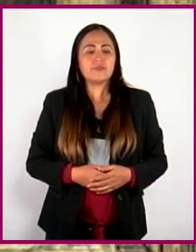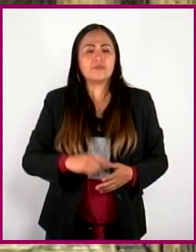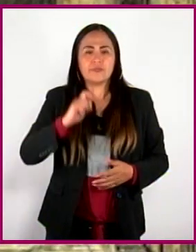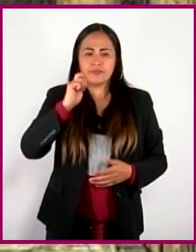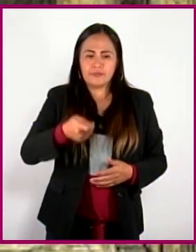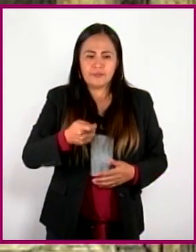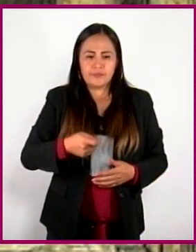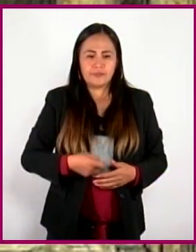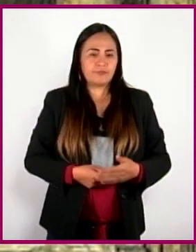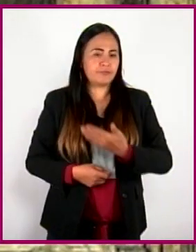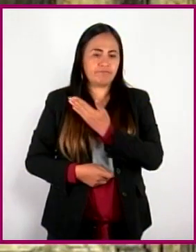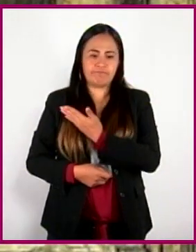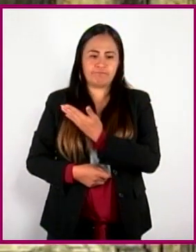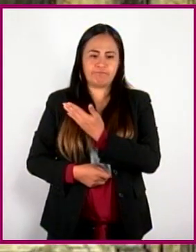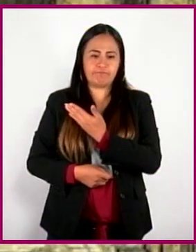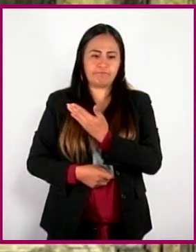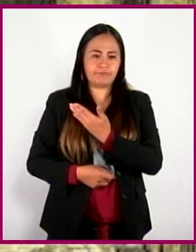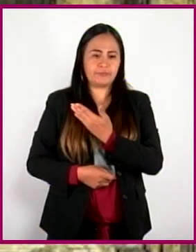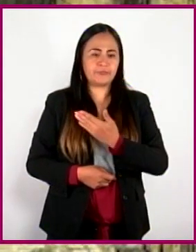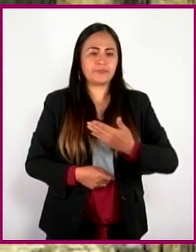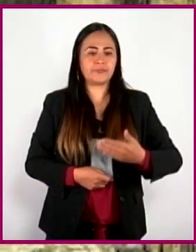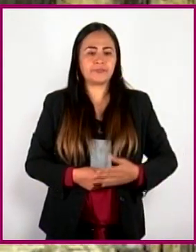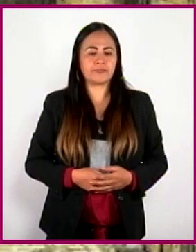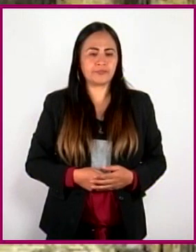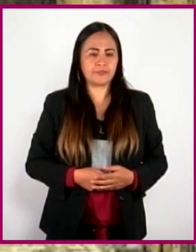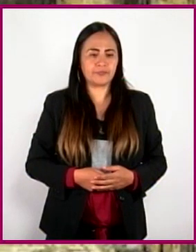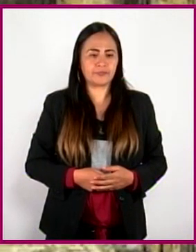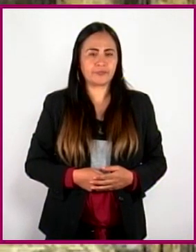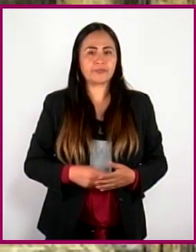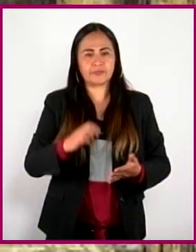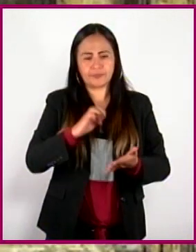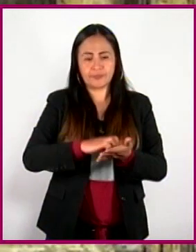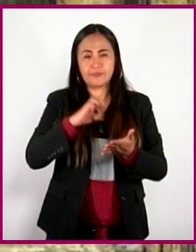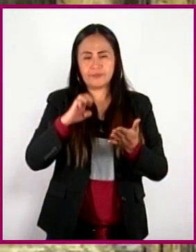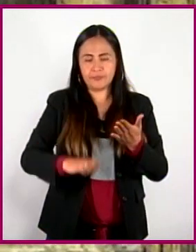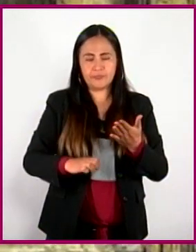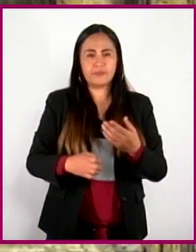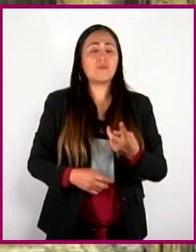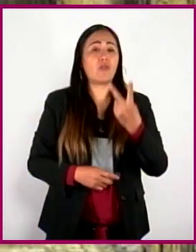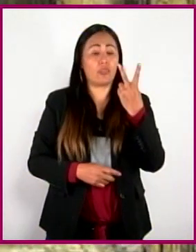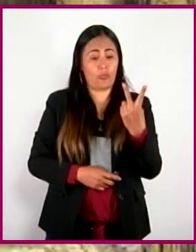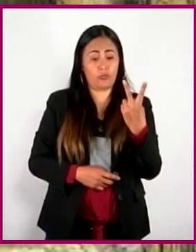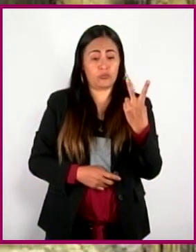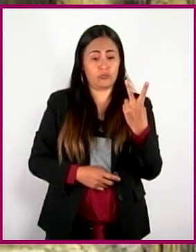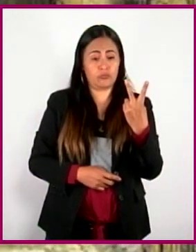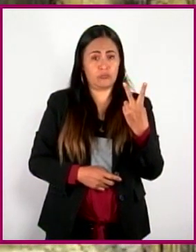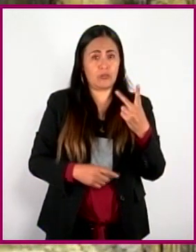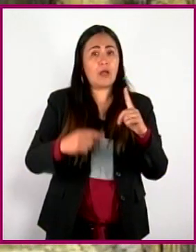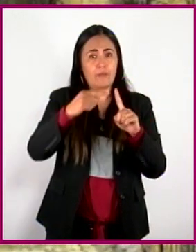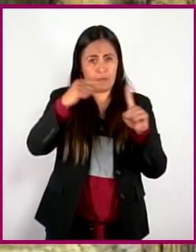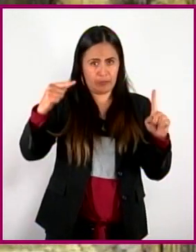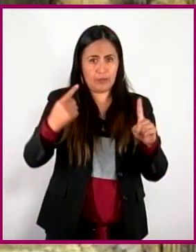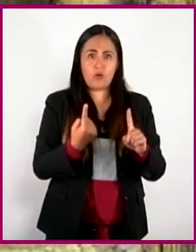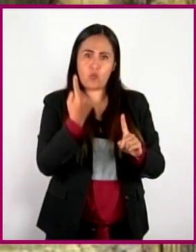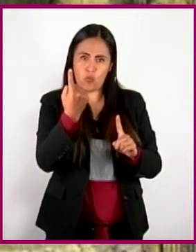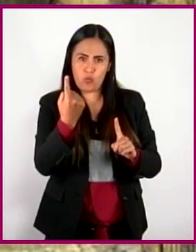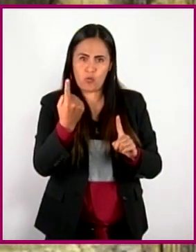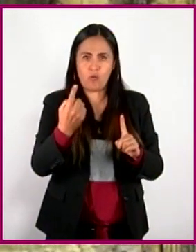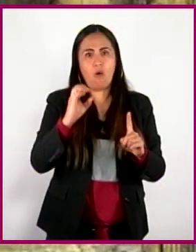decir, que no tienen divisores propios positivos. Por ejemplo, el número 2 es divisible por 1 y